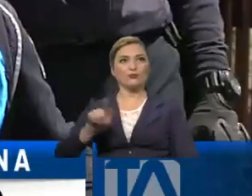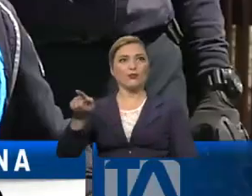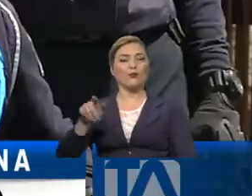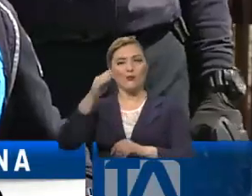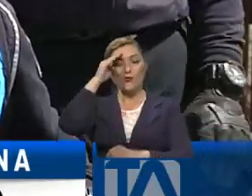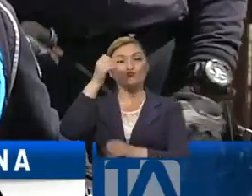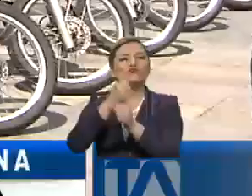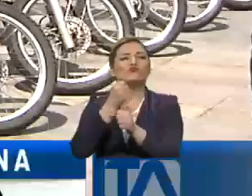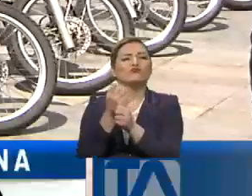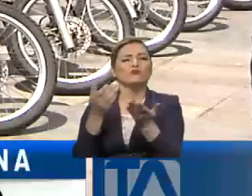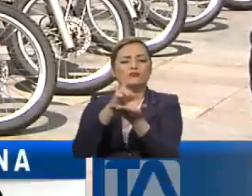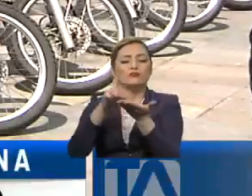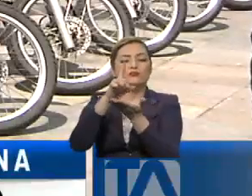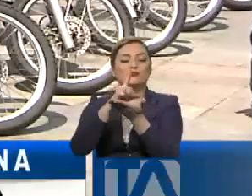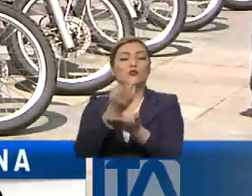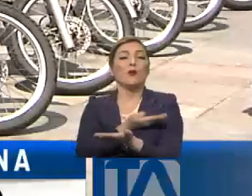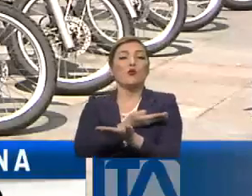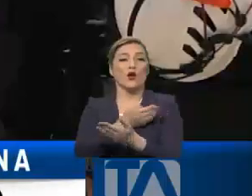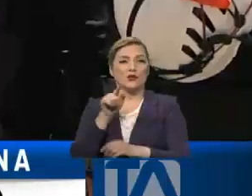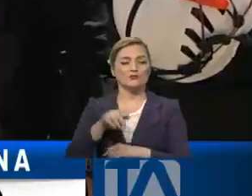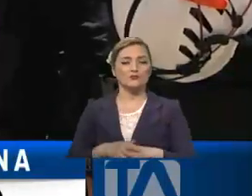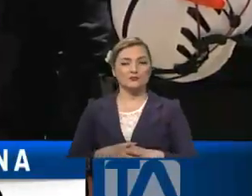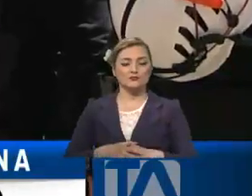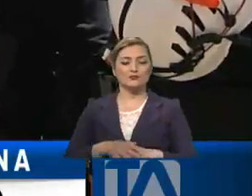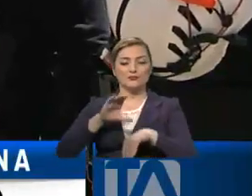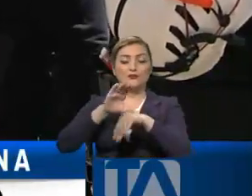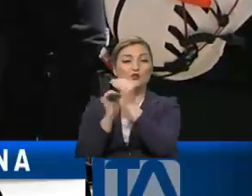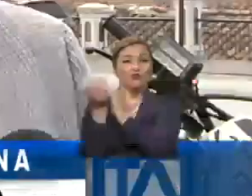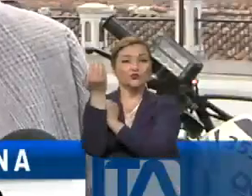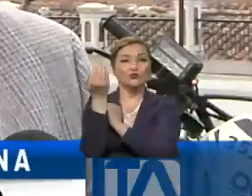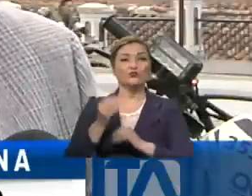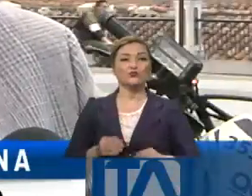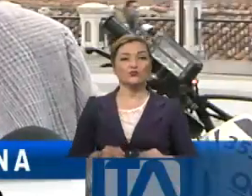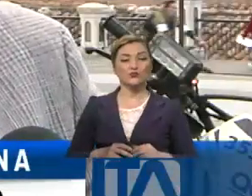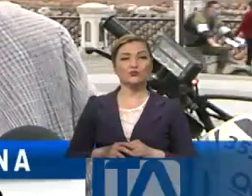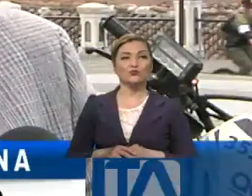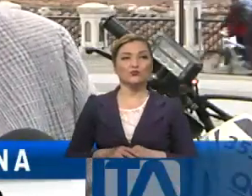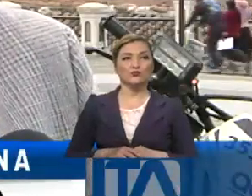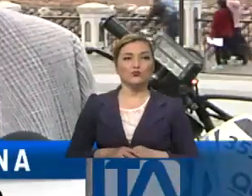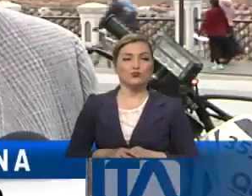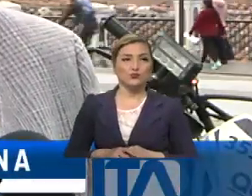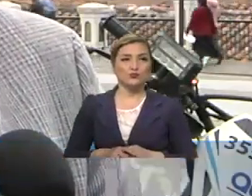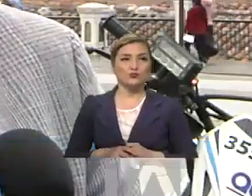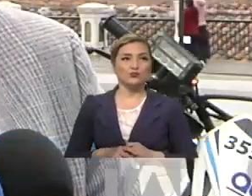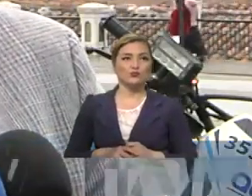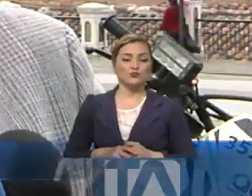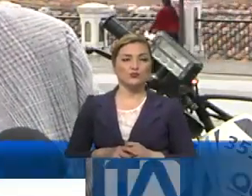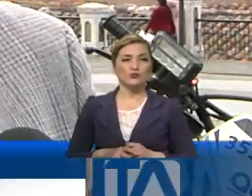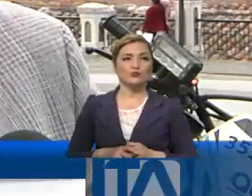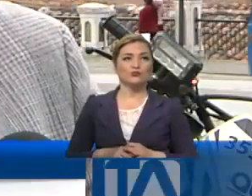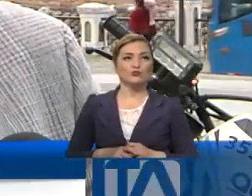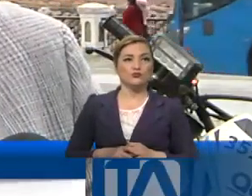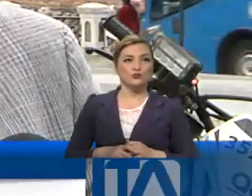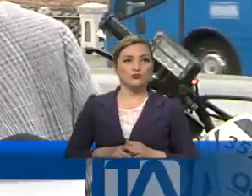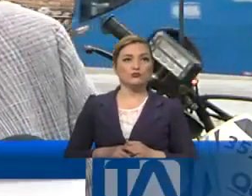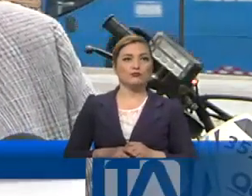efectivos que trabajan en el distrito Manuela Sáenz, es decir, en el centro histórico. Esto para invitar a la ciudadanía a